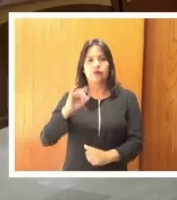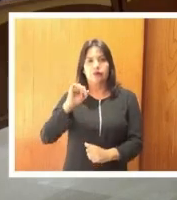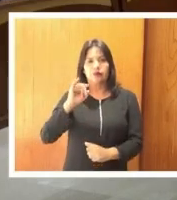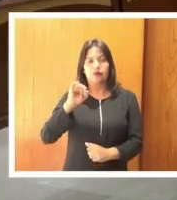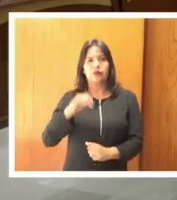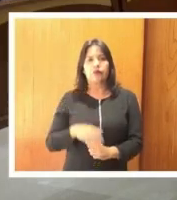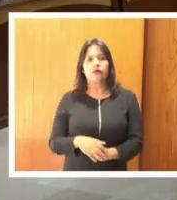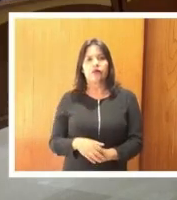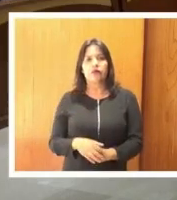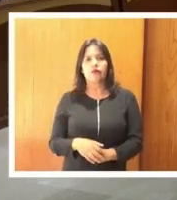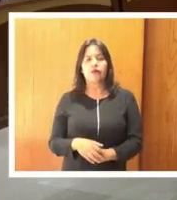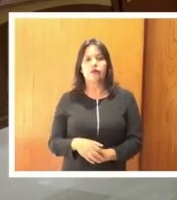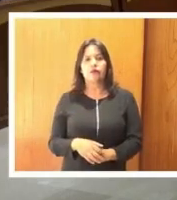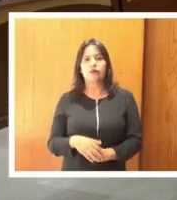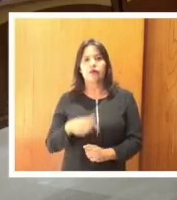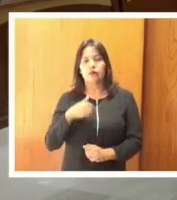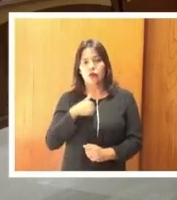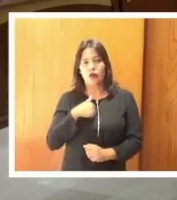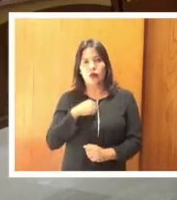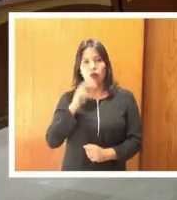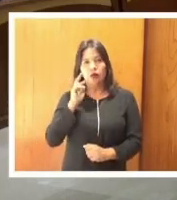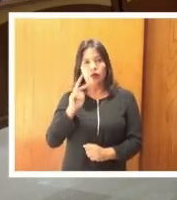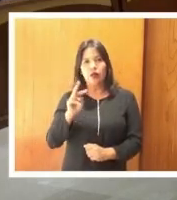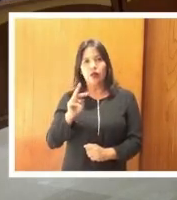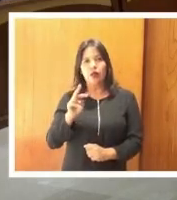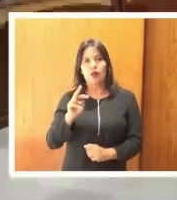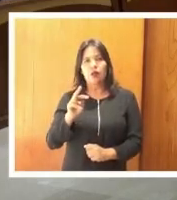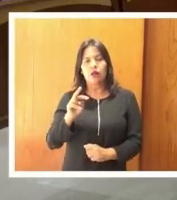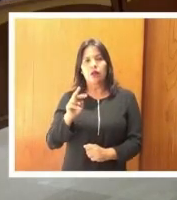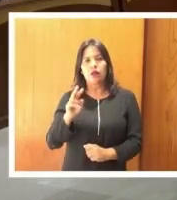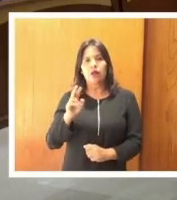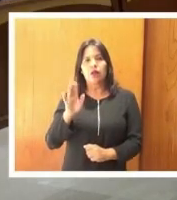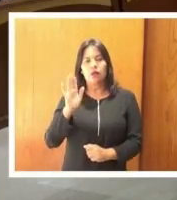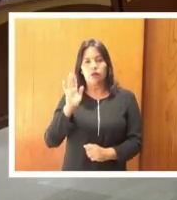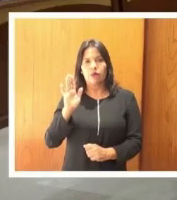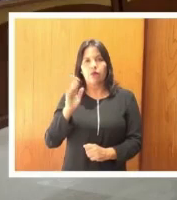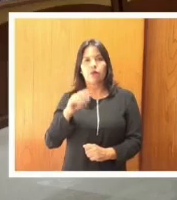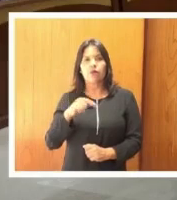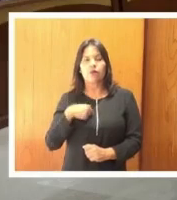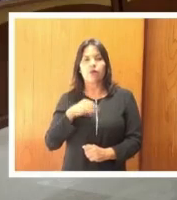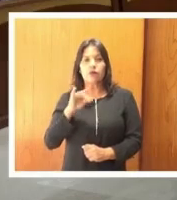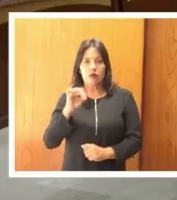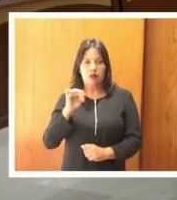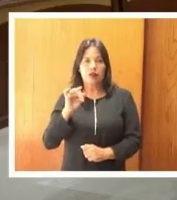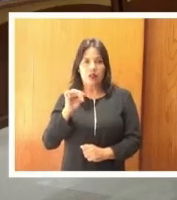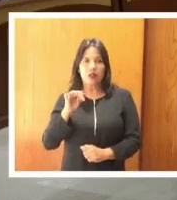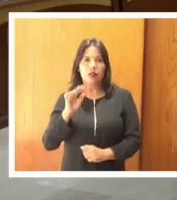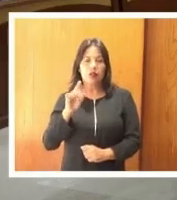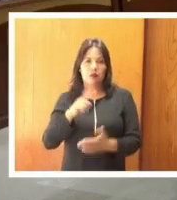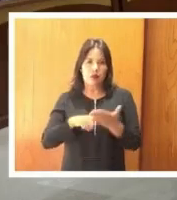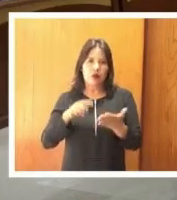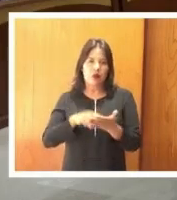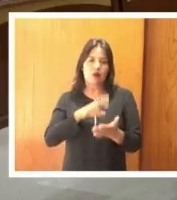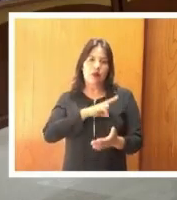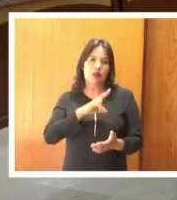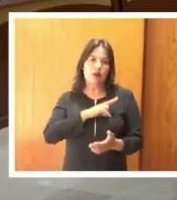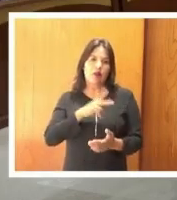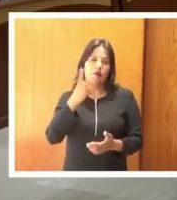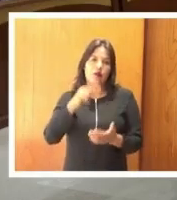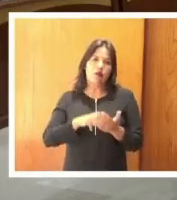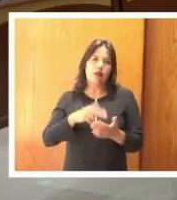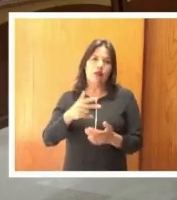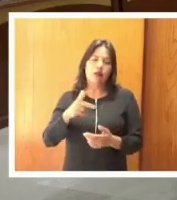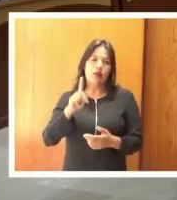Gracias. En este caso haría voto particular. Estoy a favor de los proyectos, haciendo voto particular en el